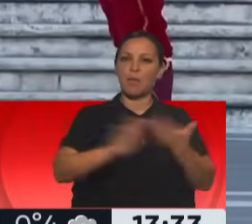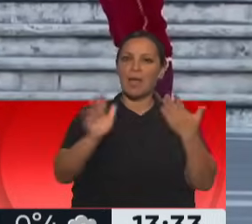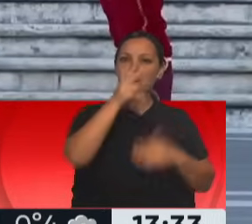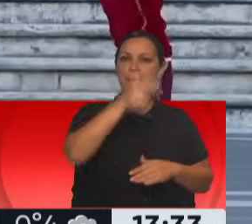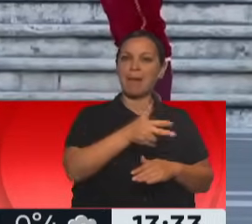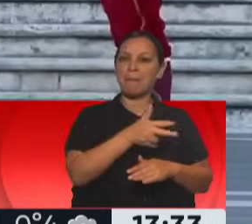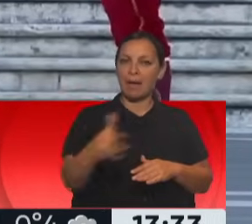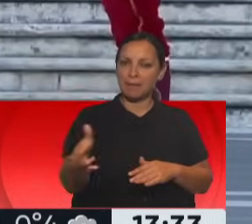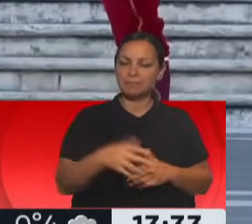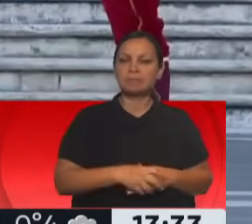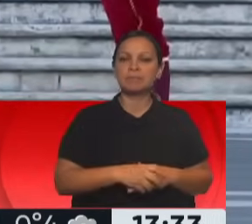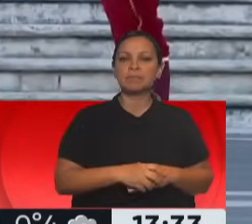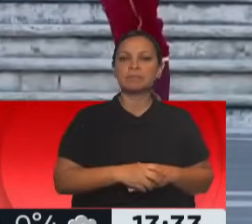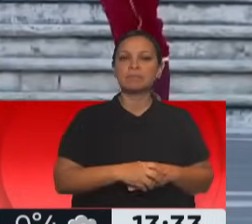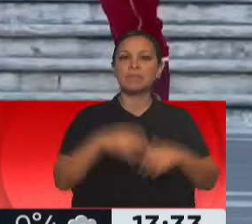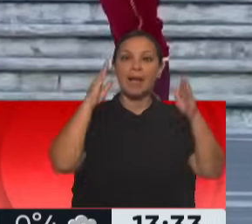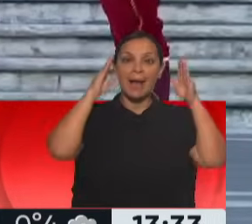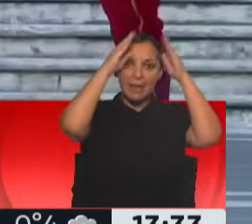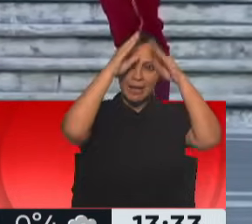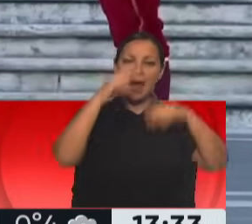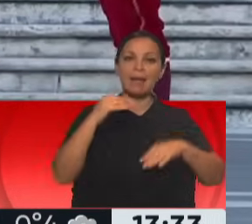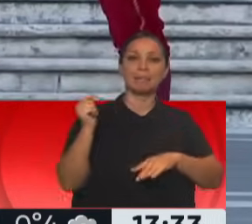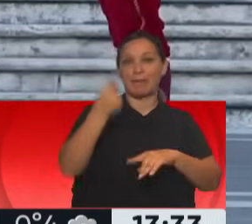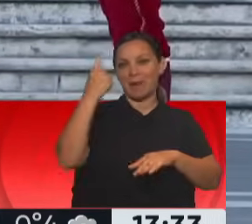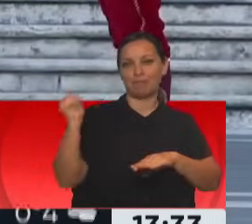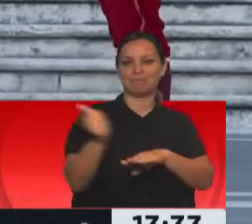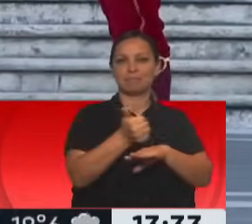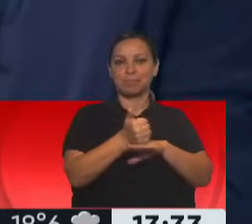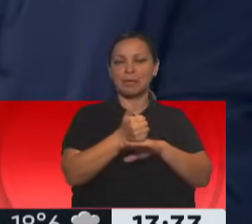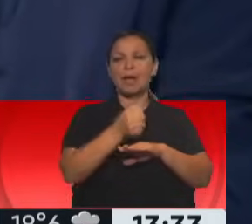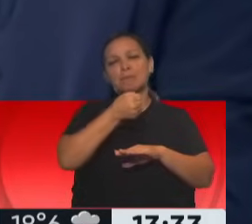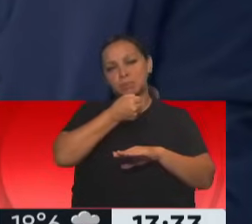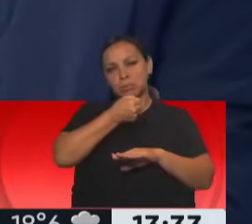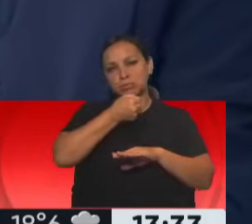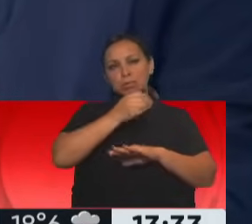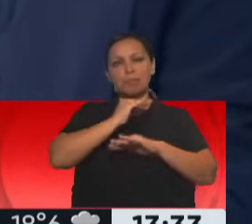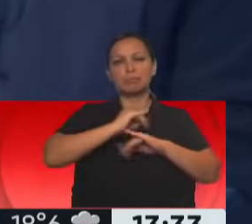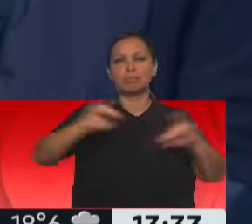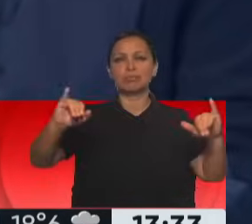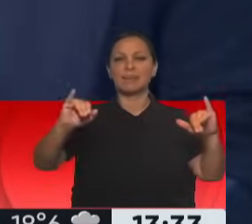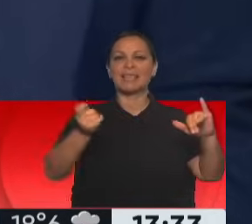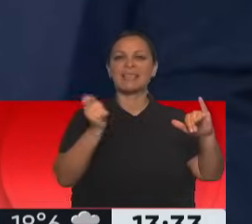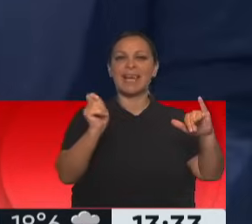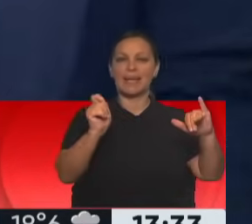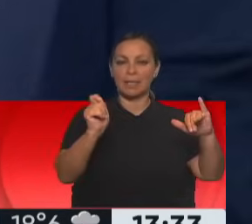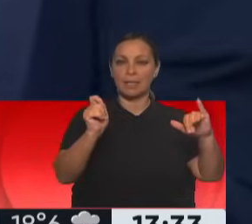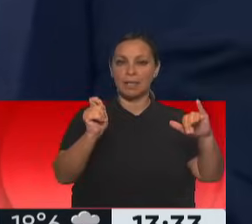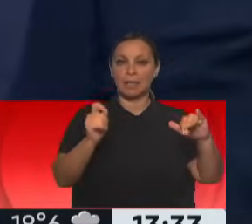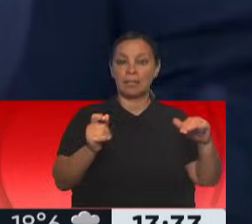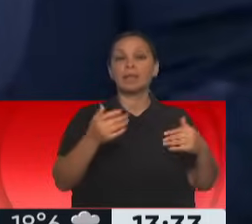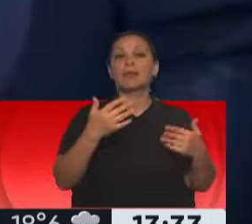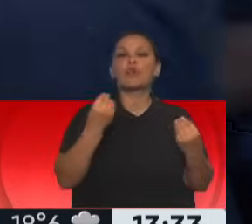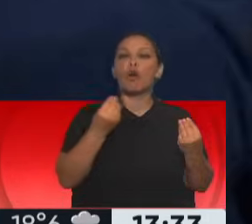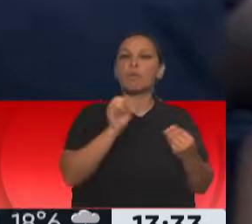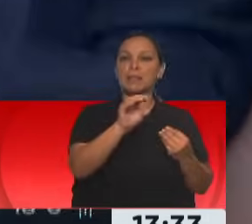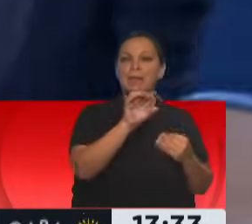mundo. Es un cardenal el que lo nombrará, el que tendrá el honor de decir quién es el próximo papa y cómo se va a llamar.